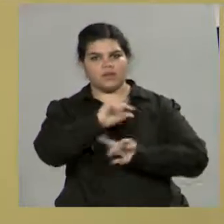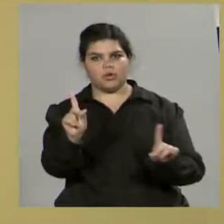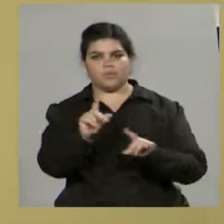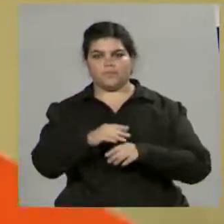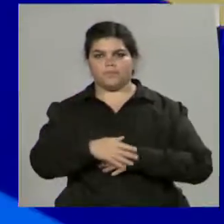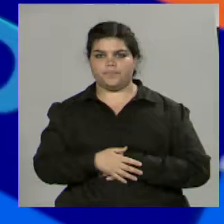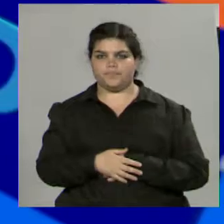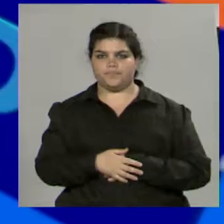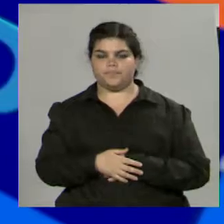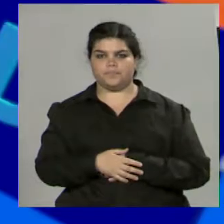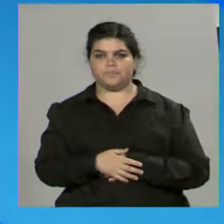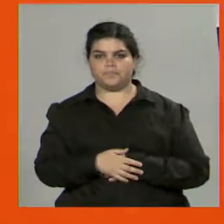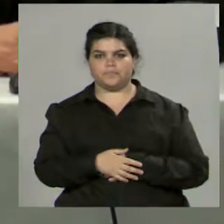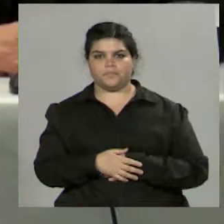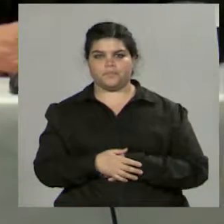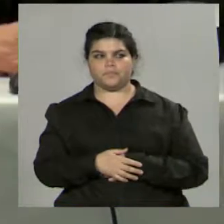Bullrich.